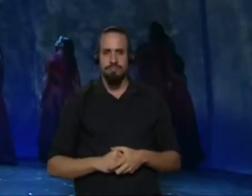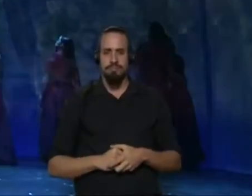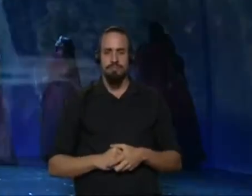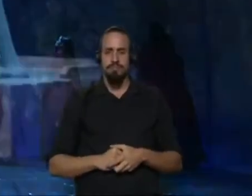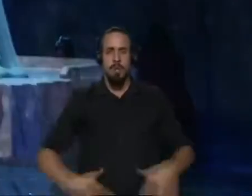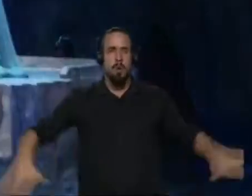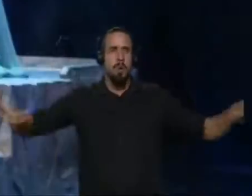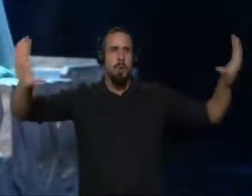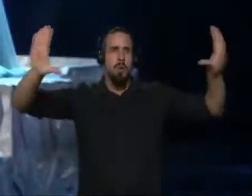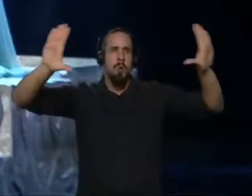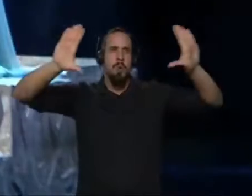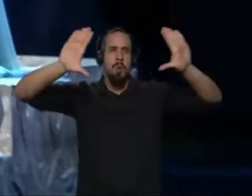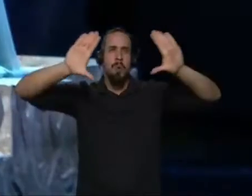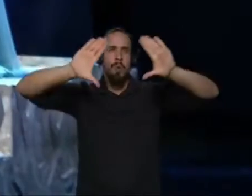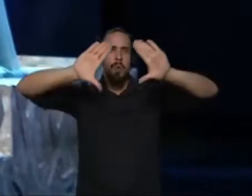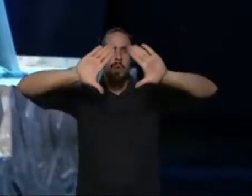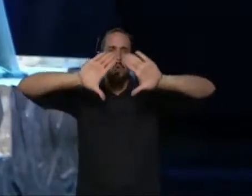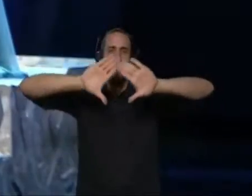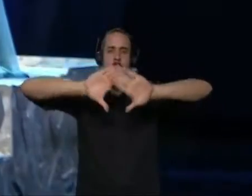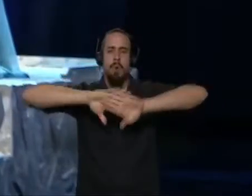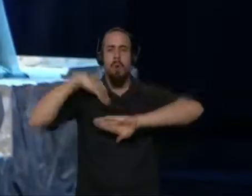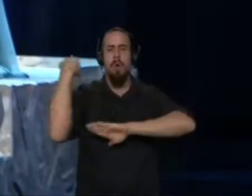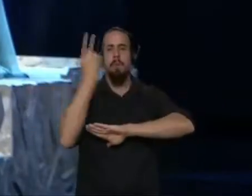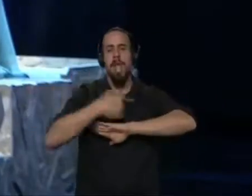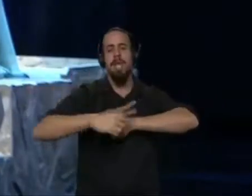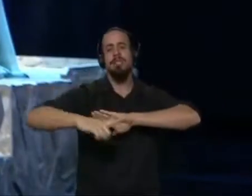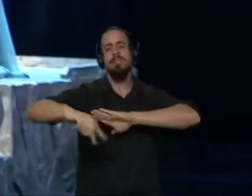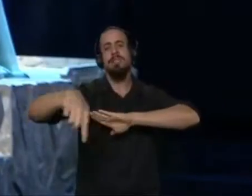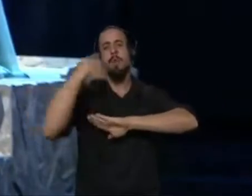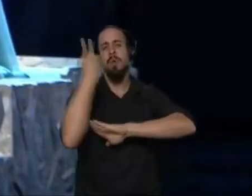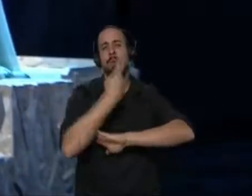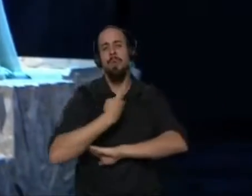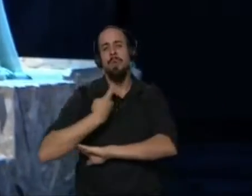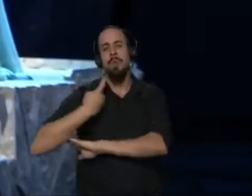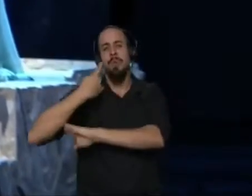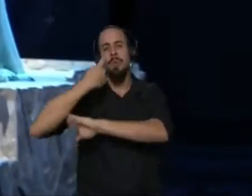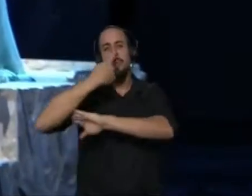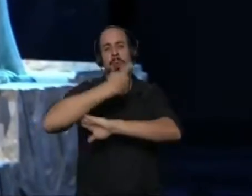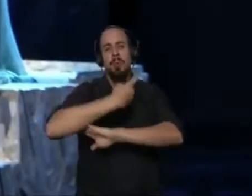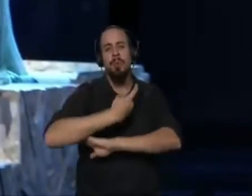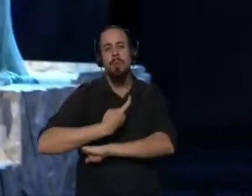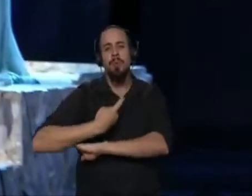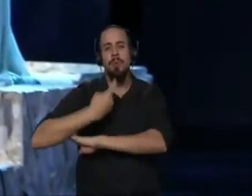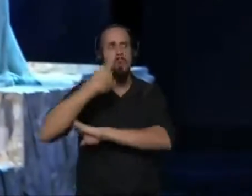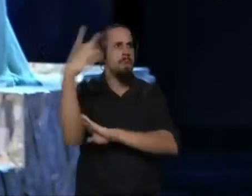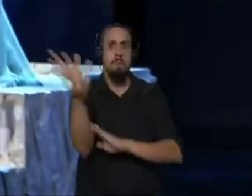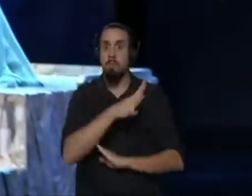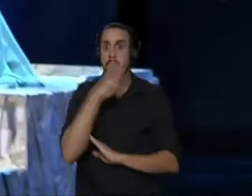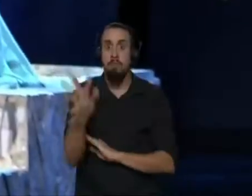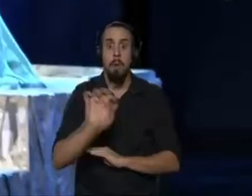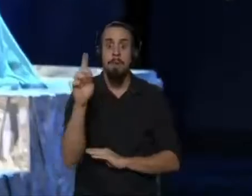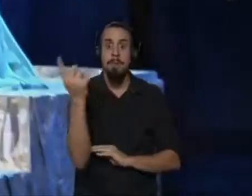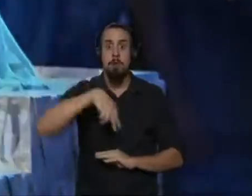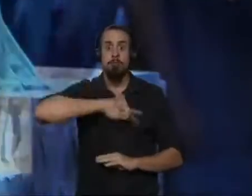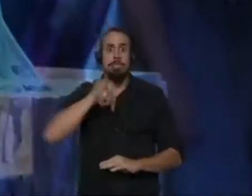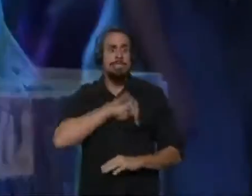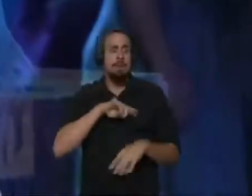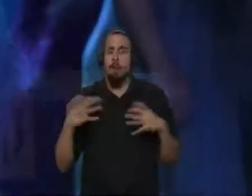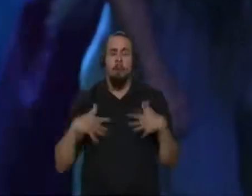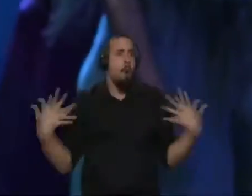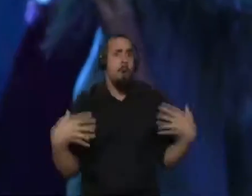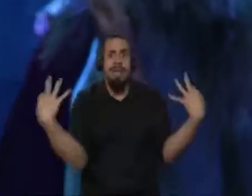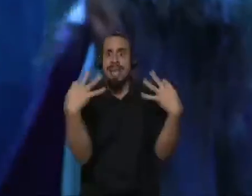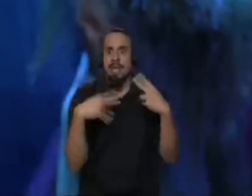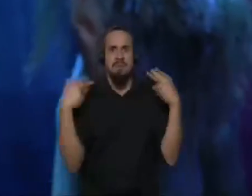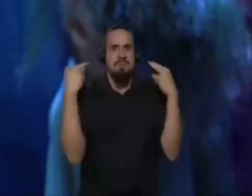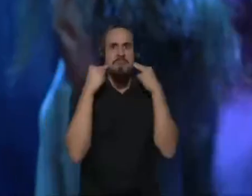noche duró muchos meses. Porque lo que primero sentimos fue miedo, no